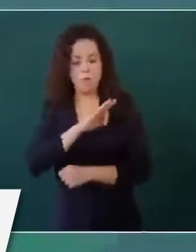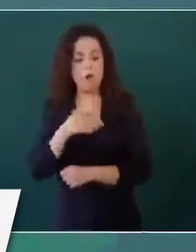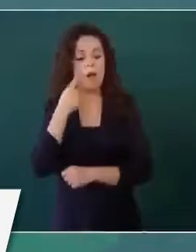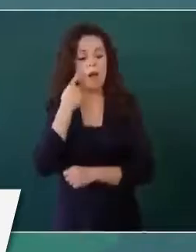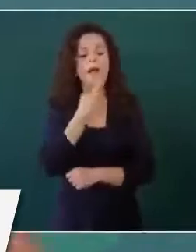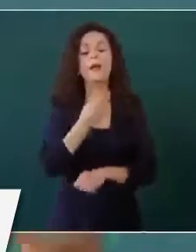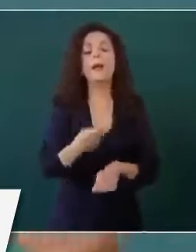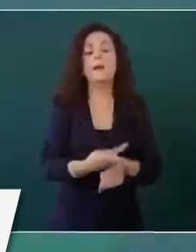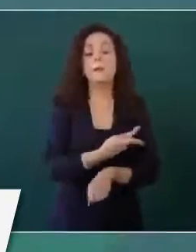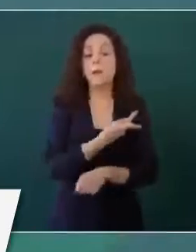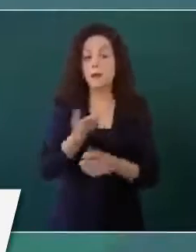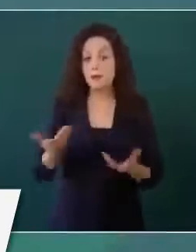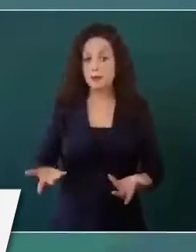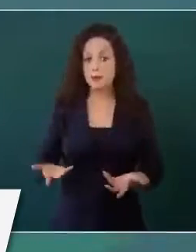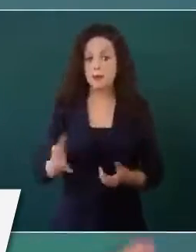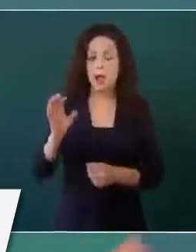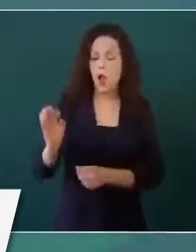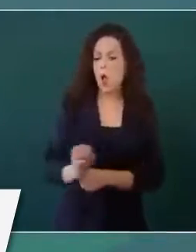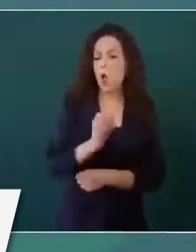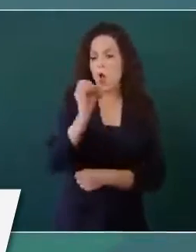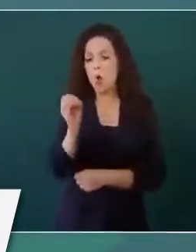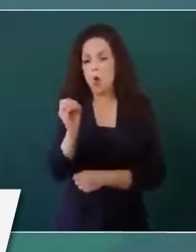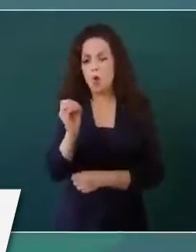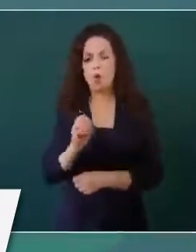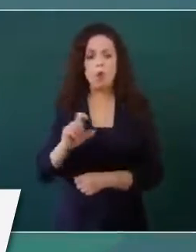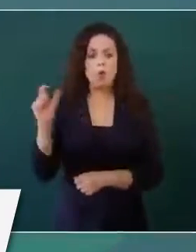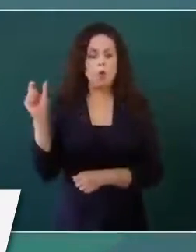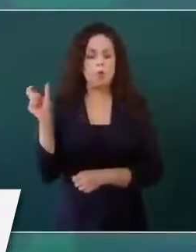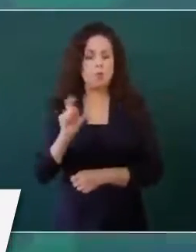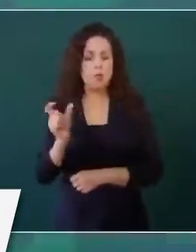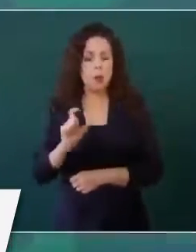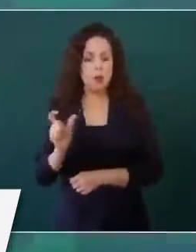o cuando se trata de